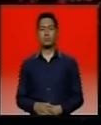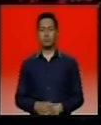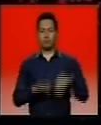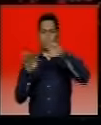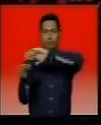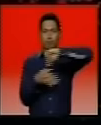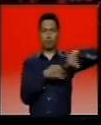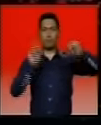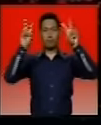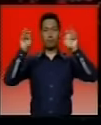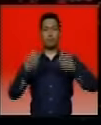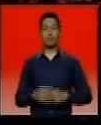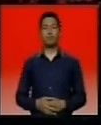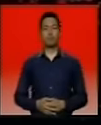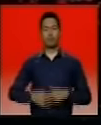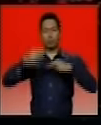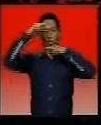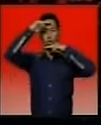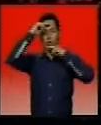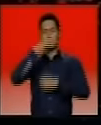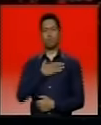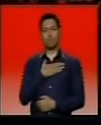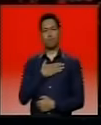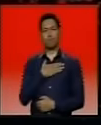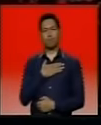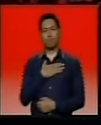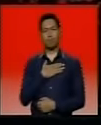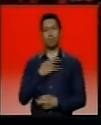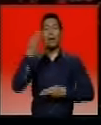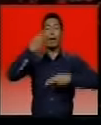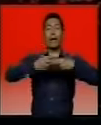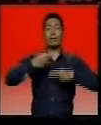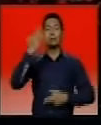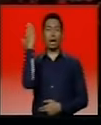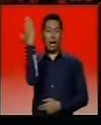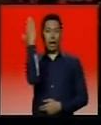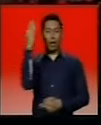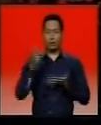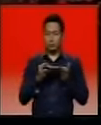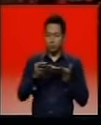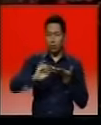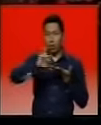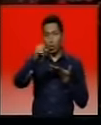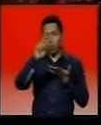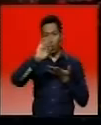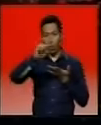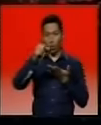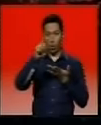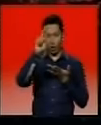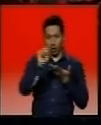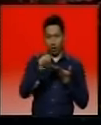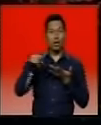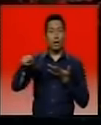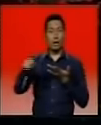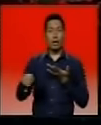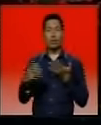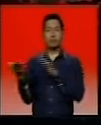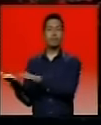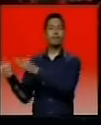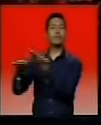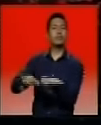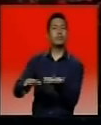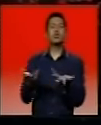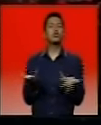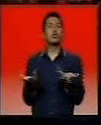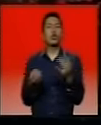En otro tema, una lamentable noticia. Encuentran sin vida al exalcalde de Juján, Jorge Yoyo Herrera. El cadáver fue hallado colgado de un